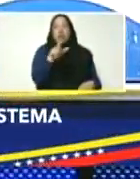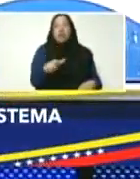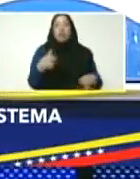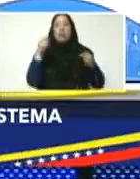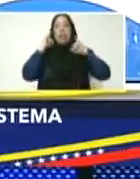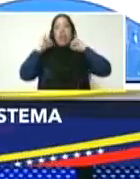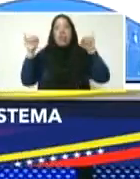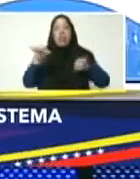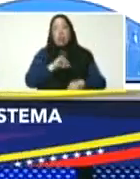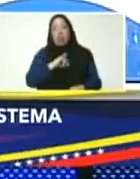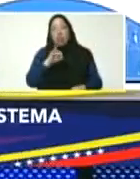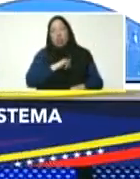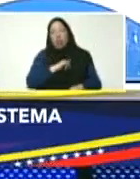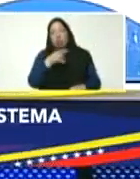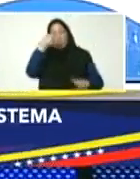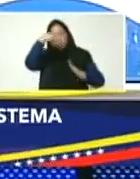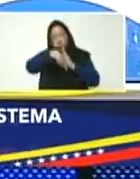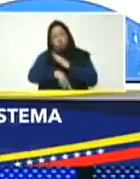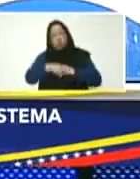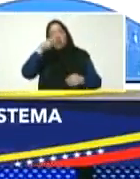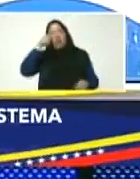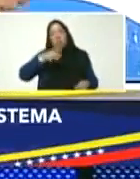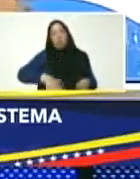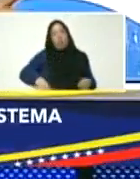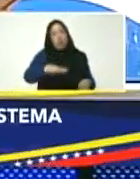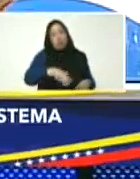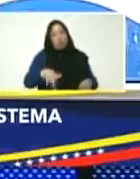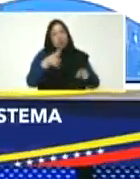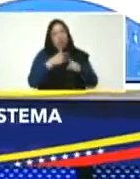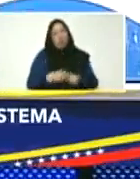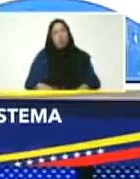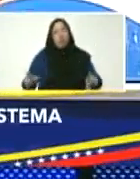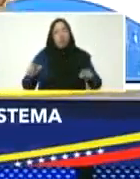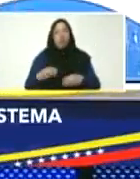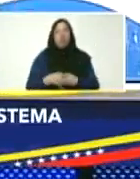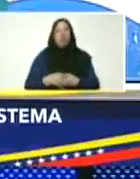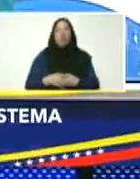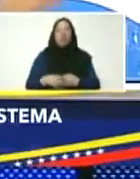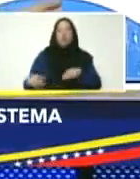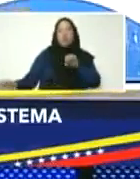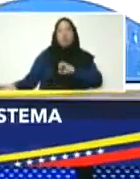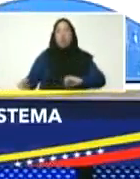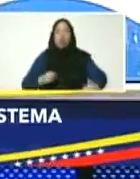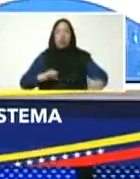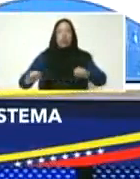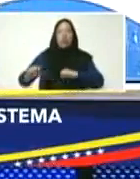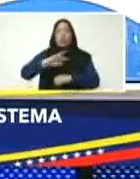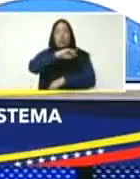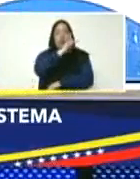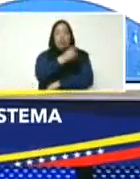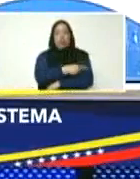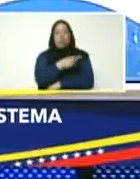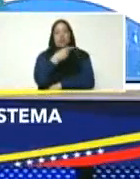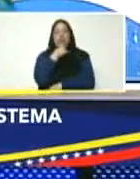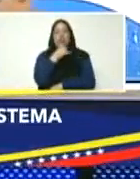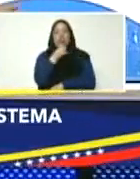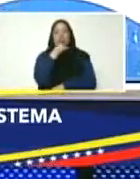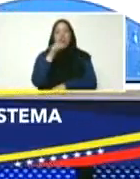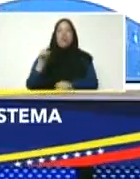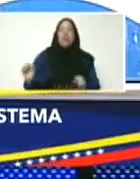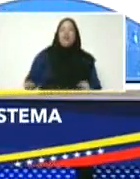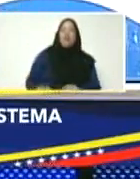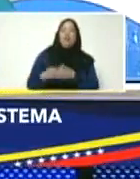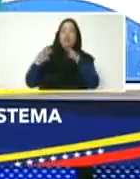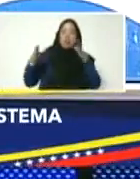la identidad profunda del pueblo, es otra cosa, es un movimiento, es una fuerza telúrica,